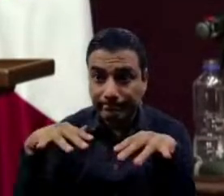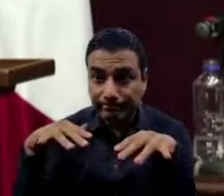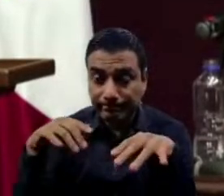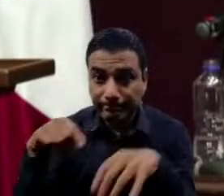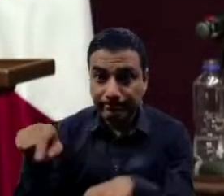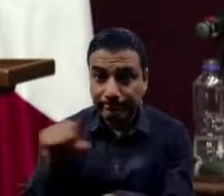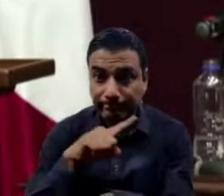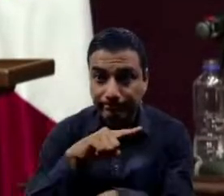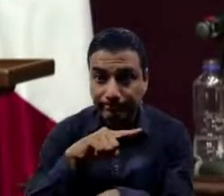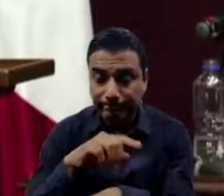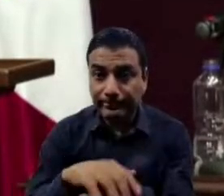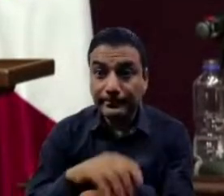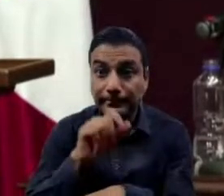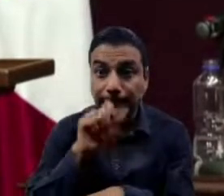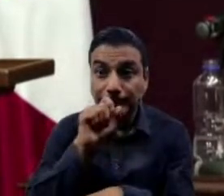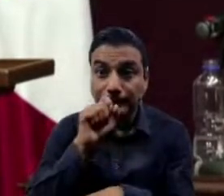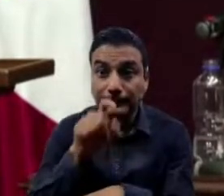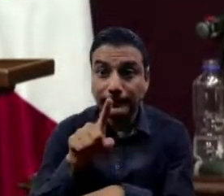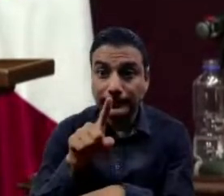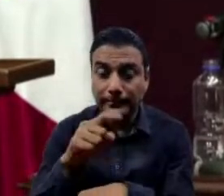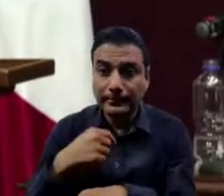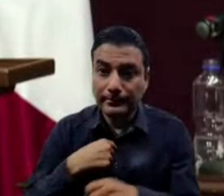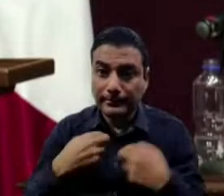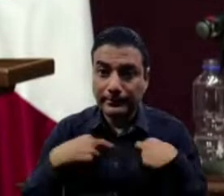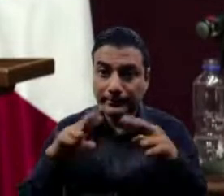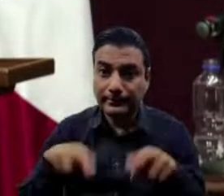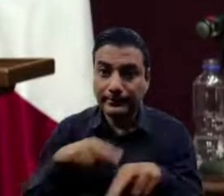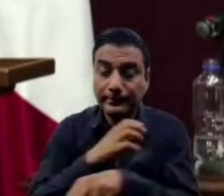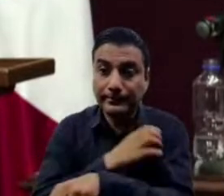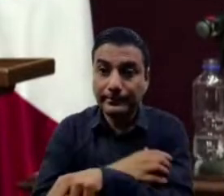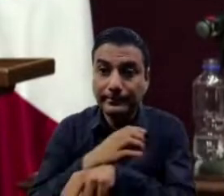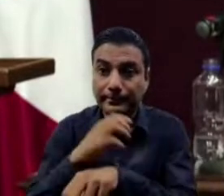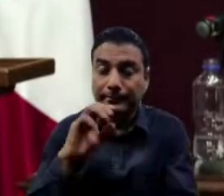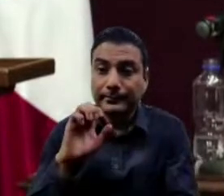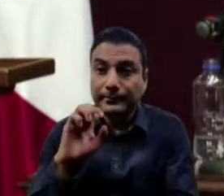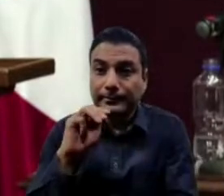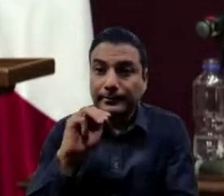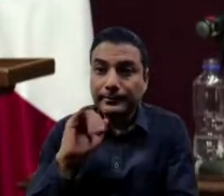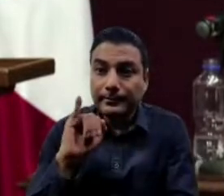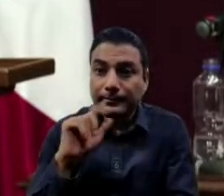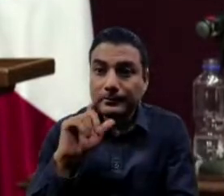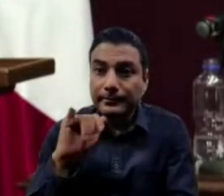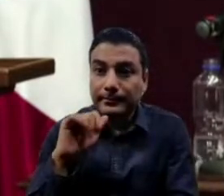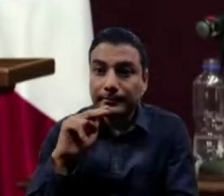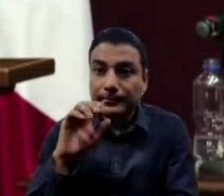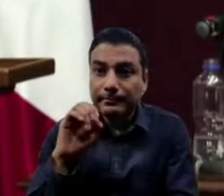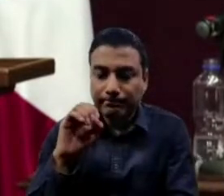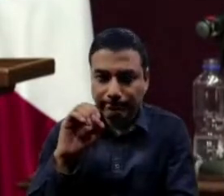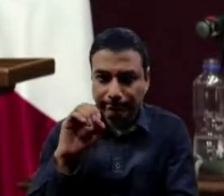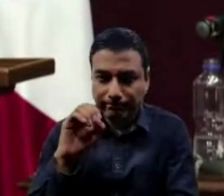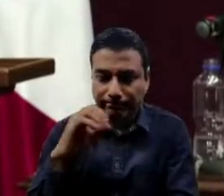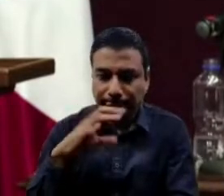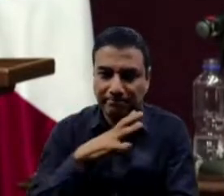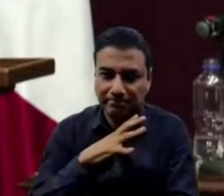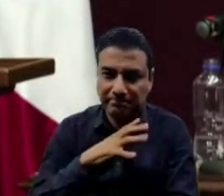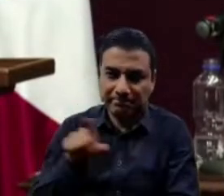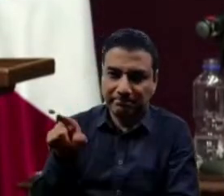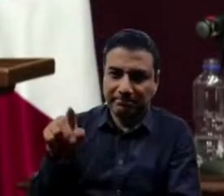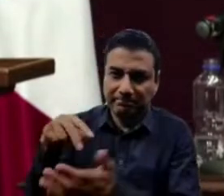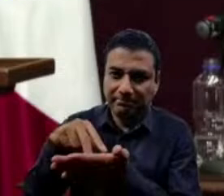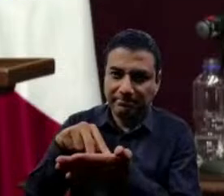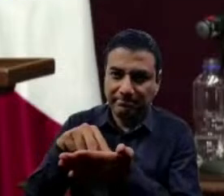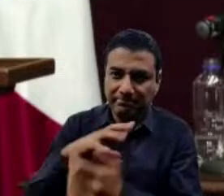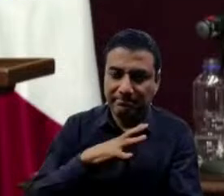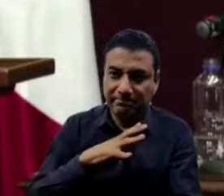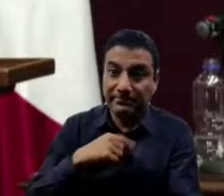en representación de mi compañero Emiliano Aguirre Cruz, quien hoy se encuentra aquí presente y a quien le agradezco